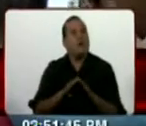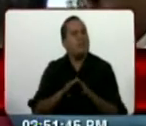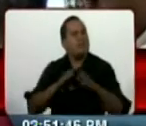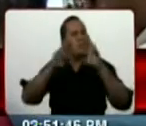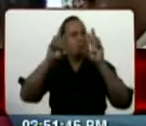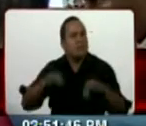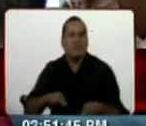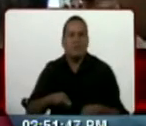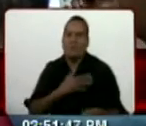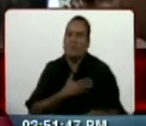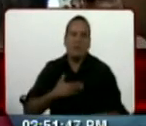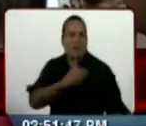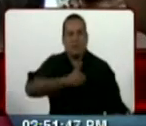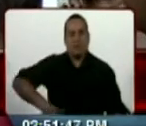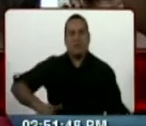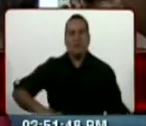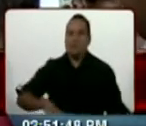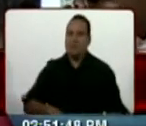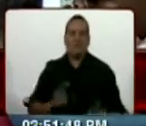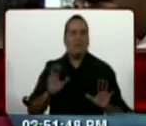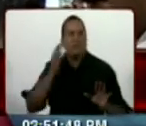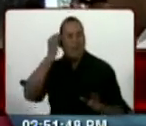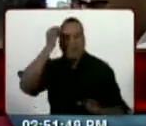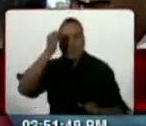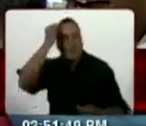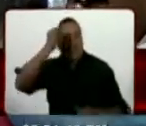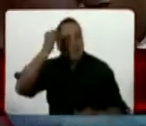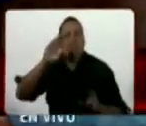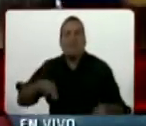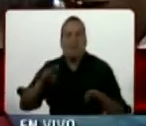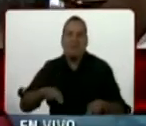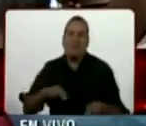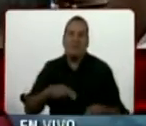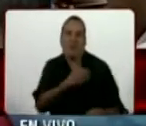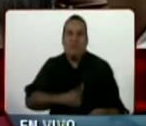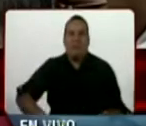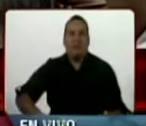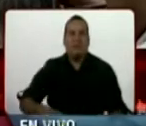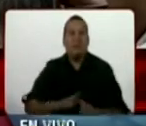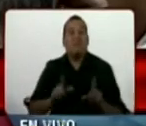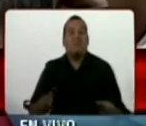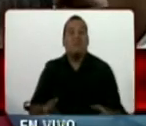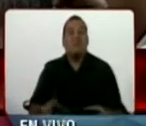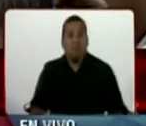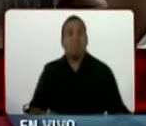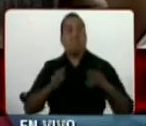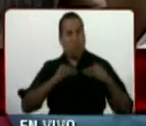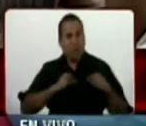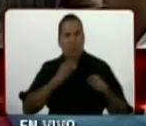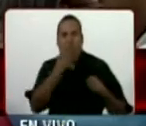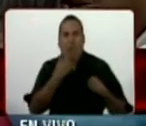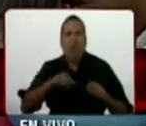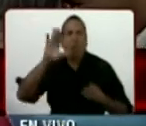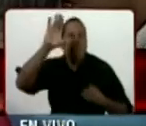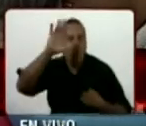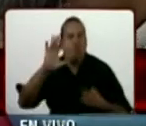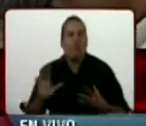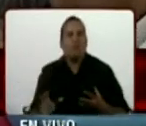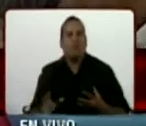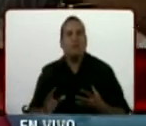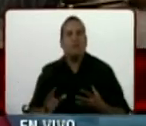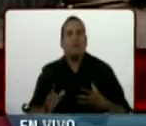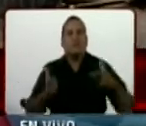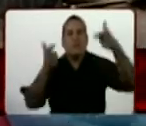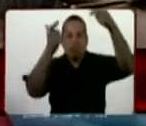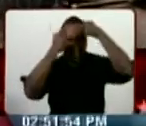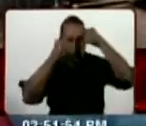estar acá, en esta situación, en esta posición, pero que sin embargo está asumiendo el compromiso que le ha dejado el gigante